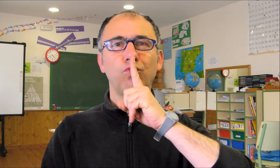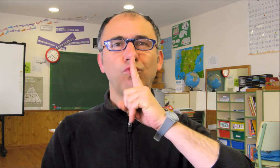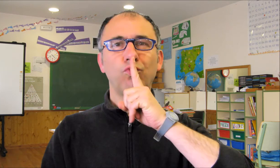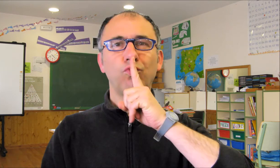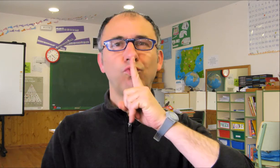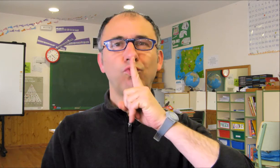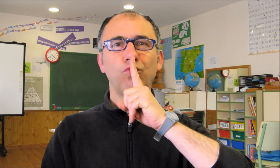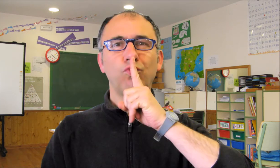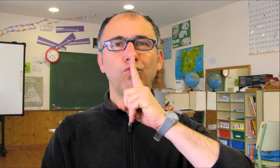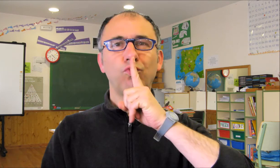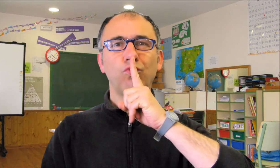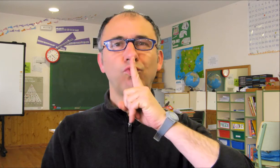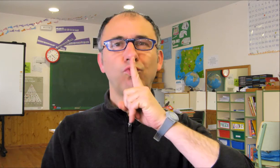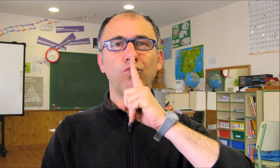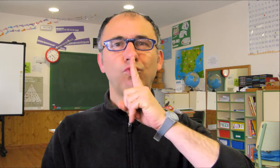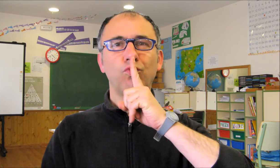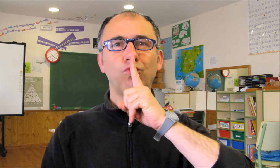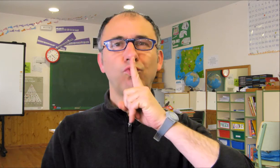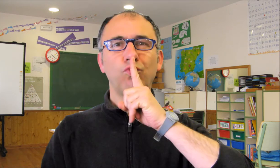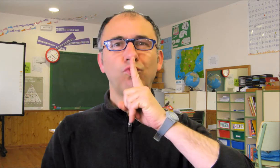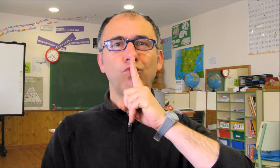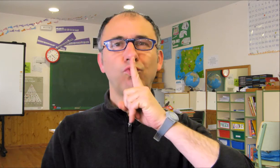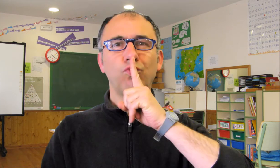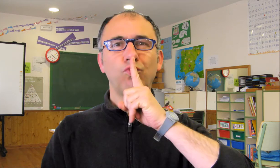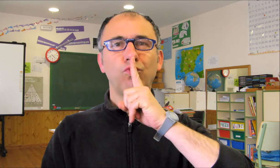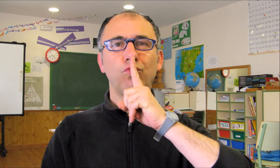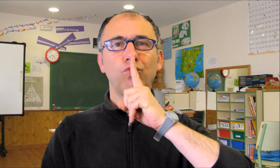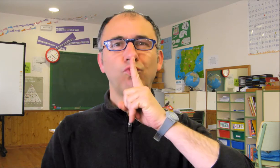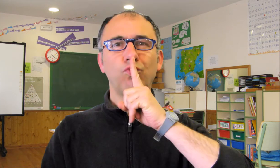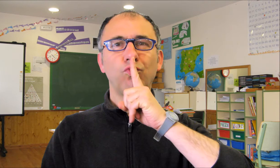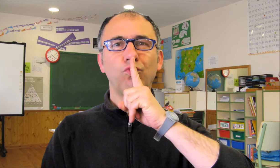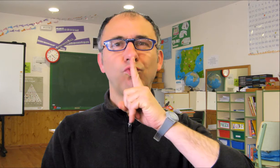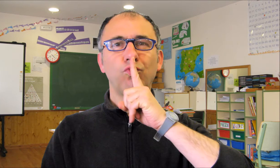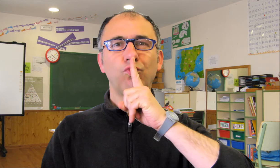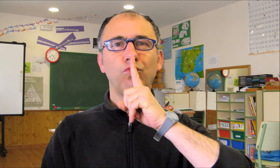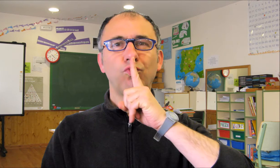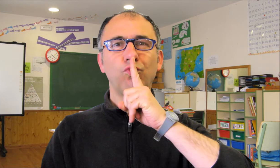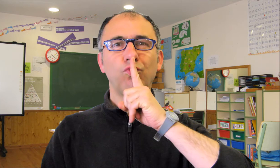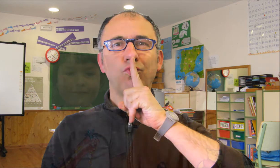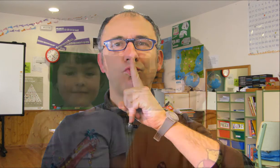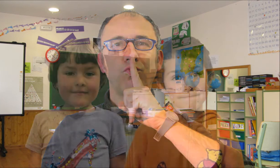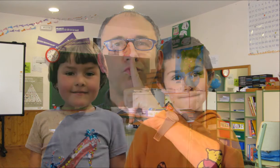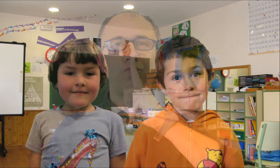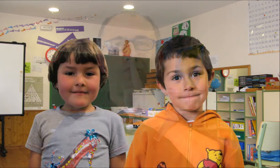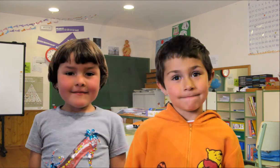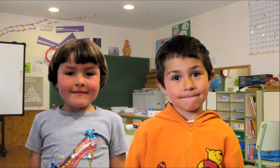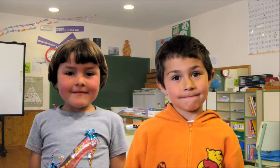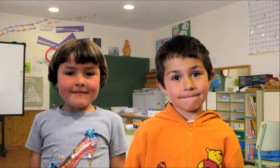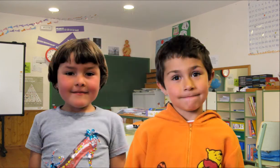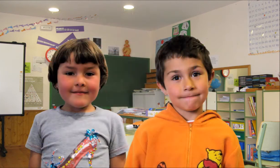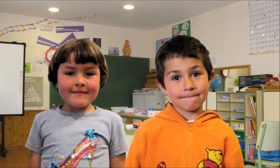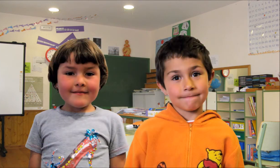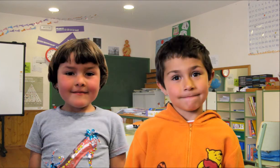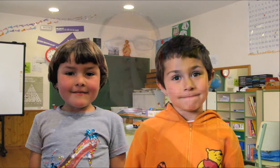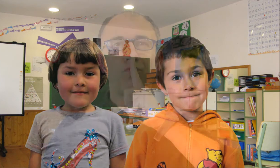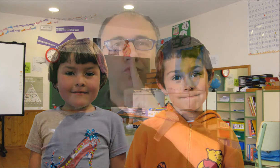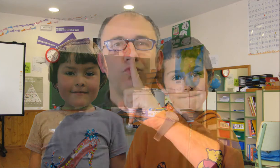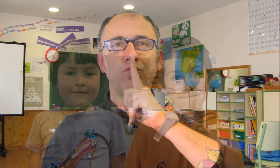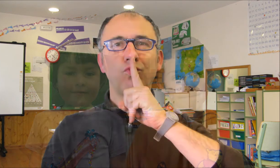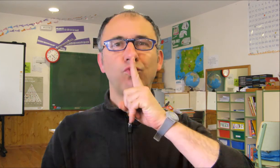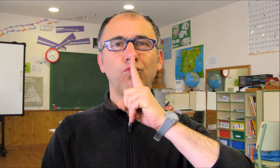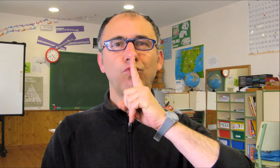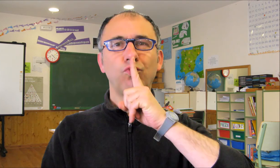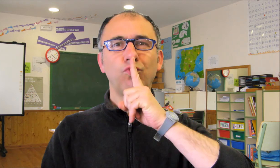¡Callazos! Ya ni hay pro. Siempre acabas tricoloteados. ¿Que no sabes trabajar en equipo? Mirazos a Valentín y Enar. A la fin